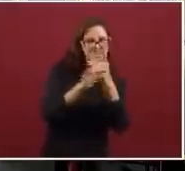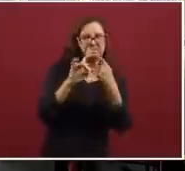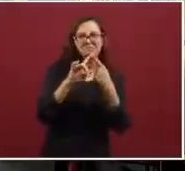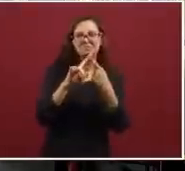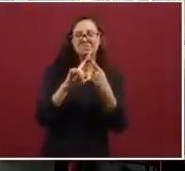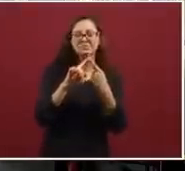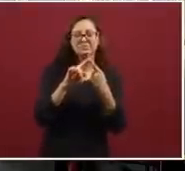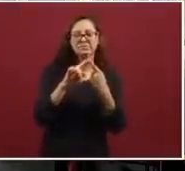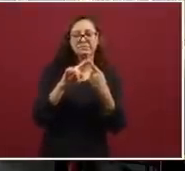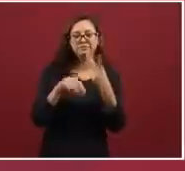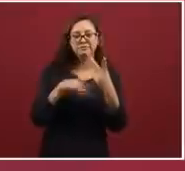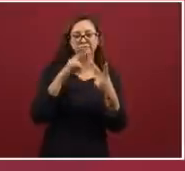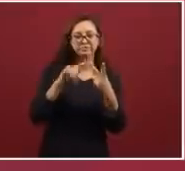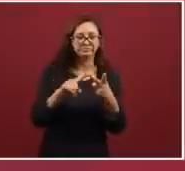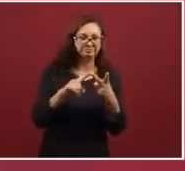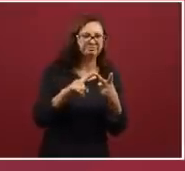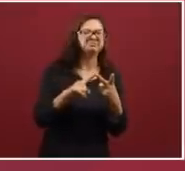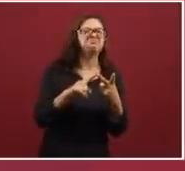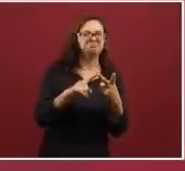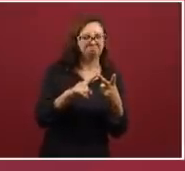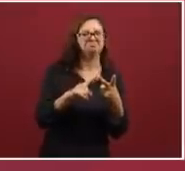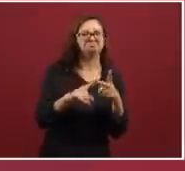por eso lo crucificaron.